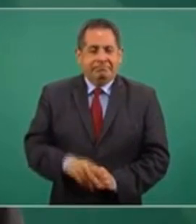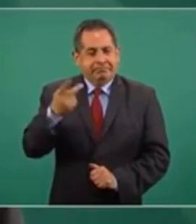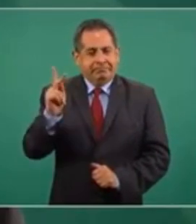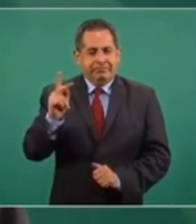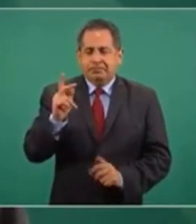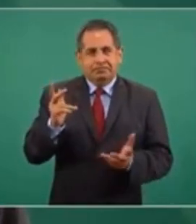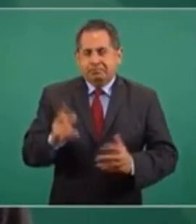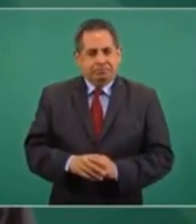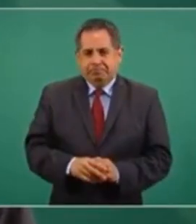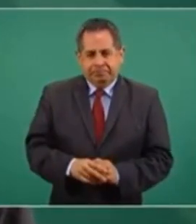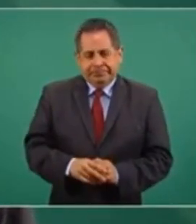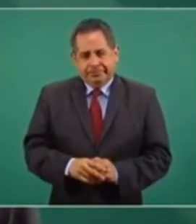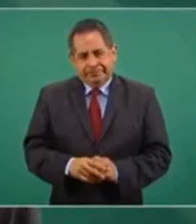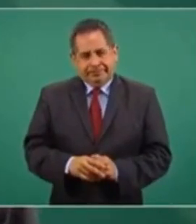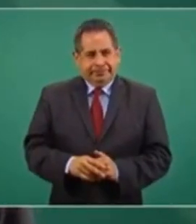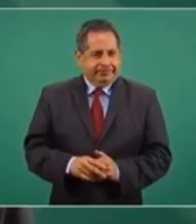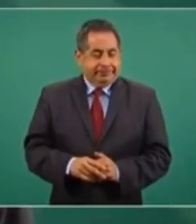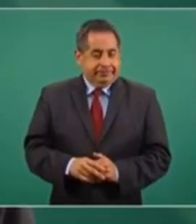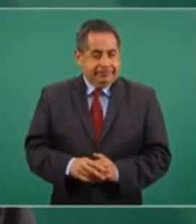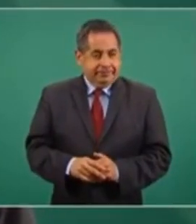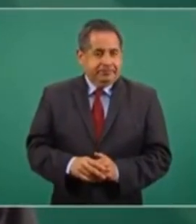Pero son